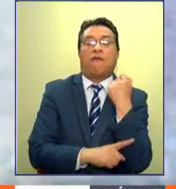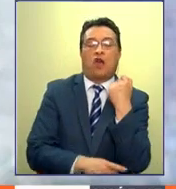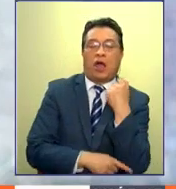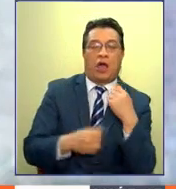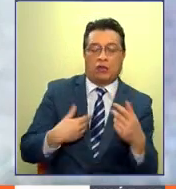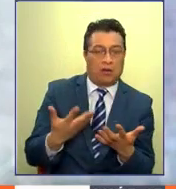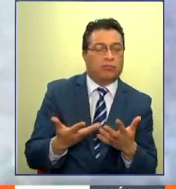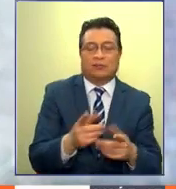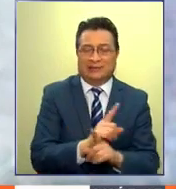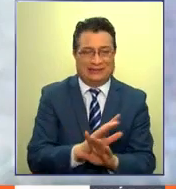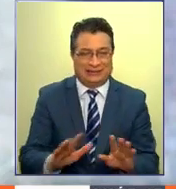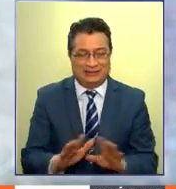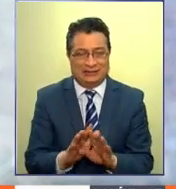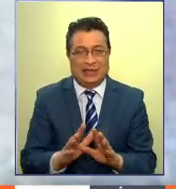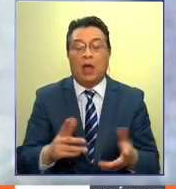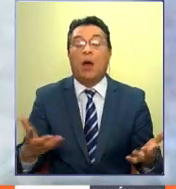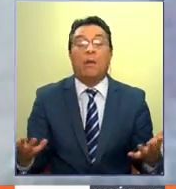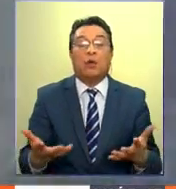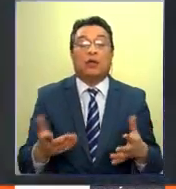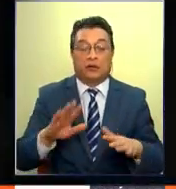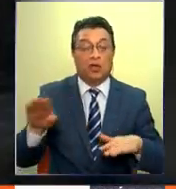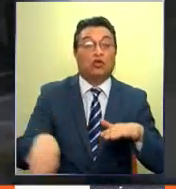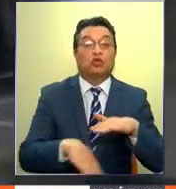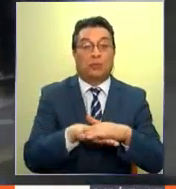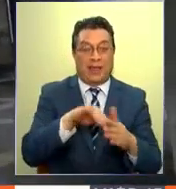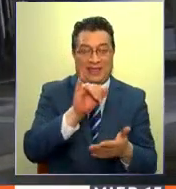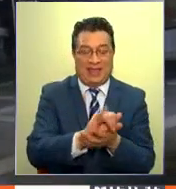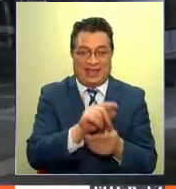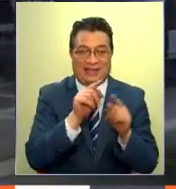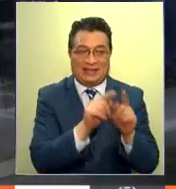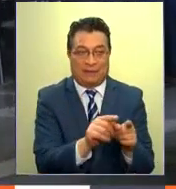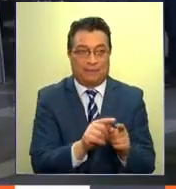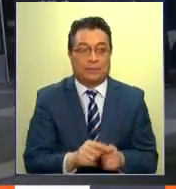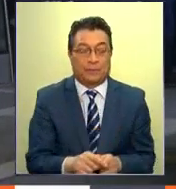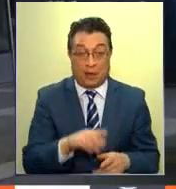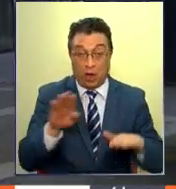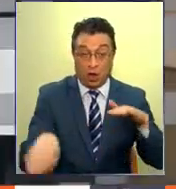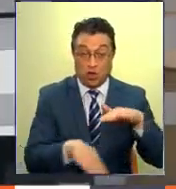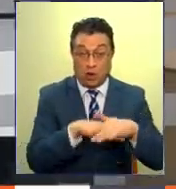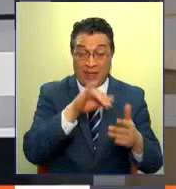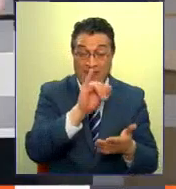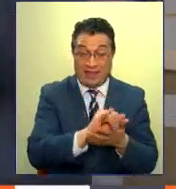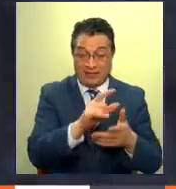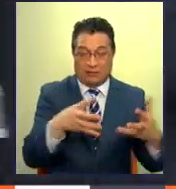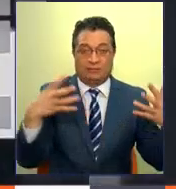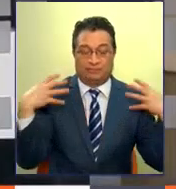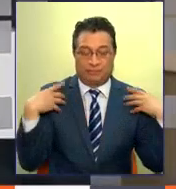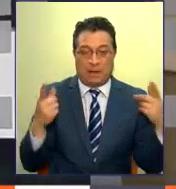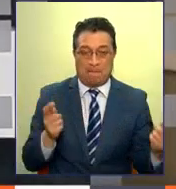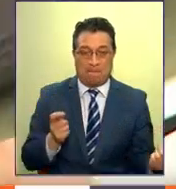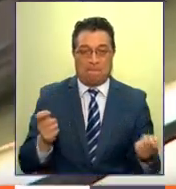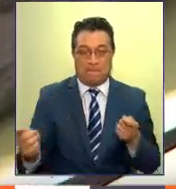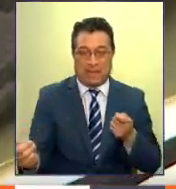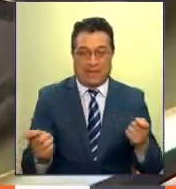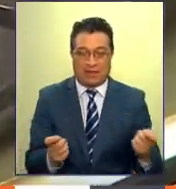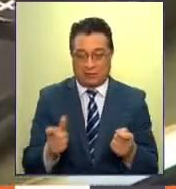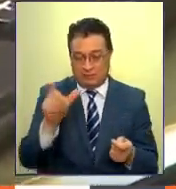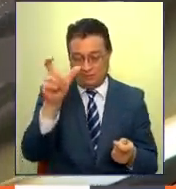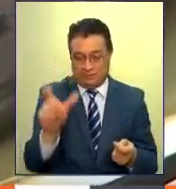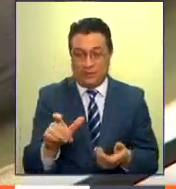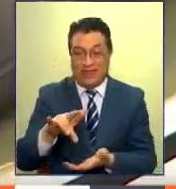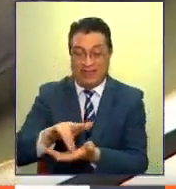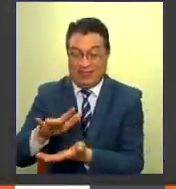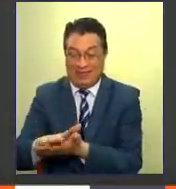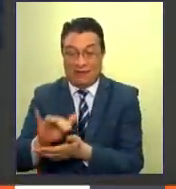representarse, y administrativo porque ocurre en la superintendencia. La superintendencia actúa como una especie de mediador entre la persona deudora y